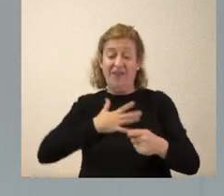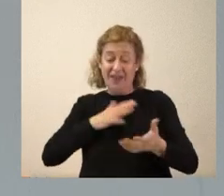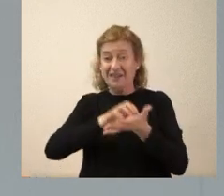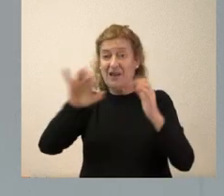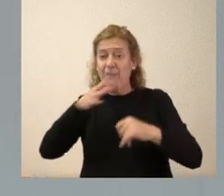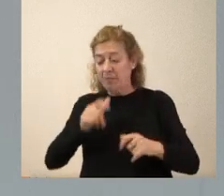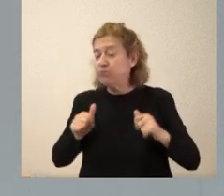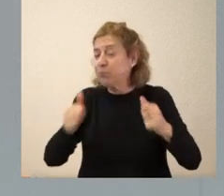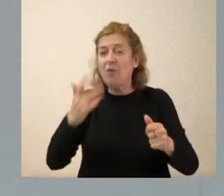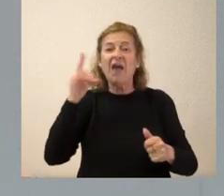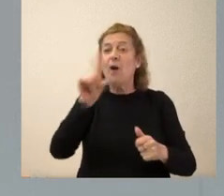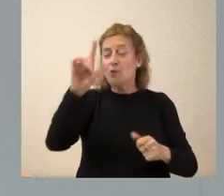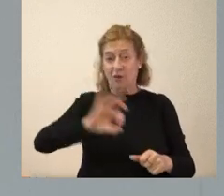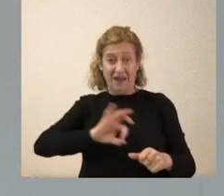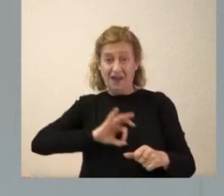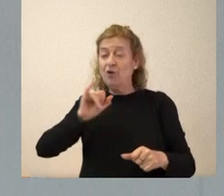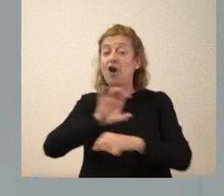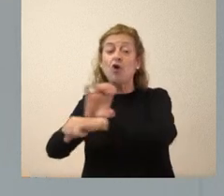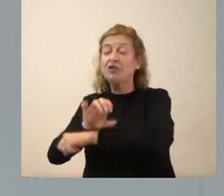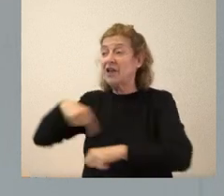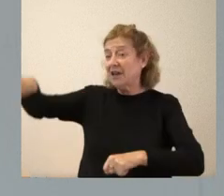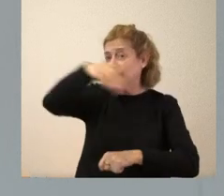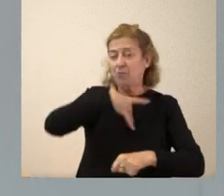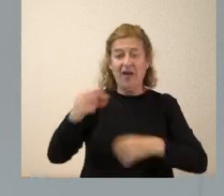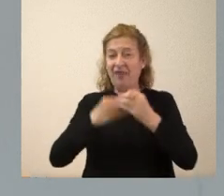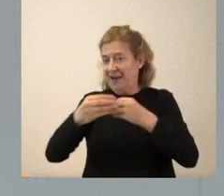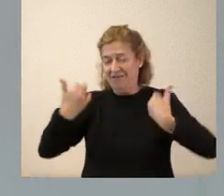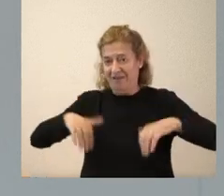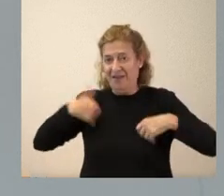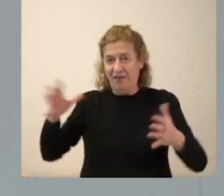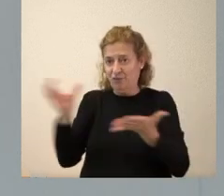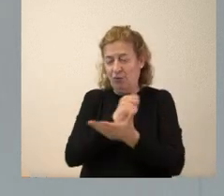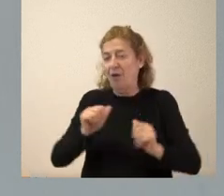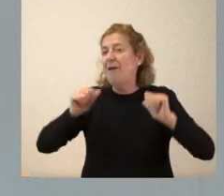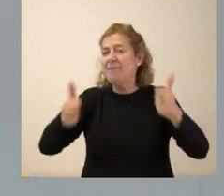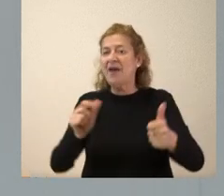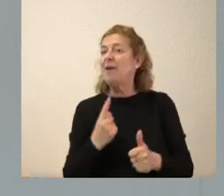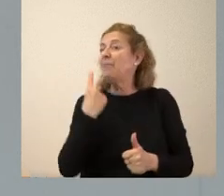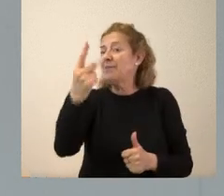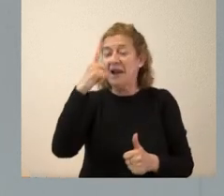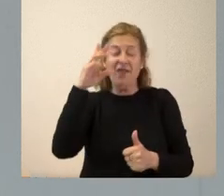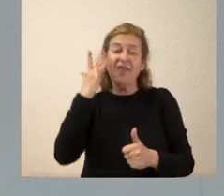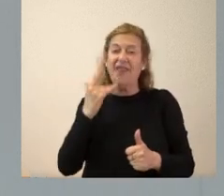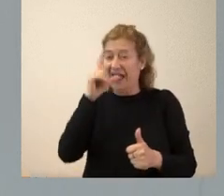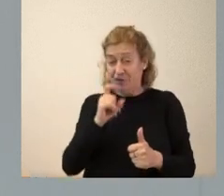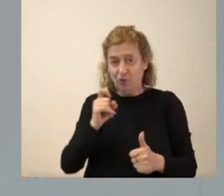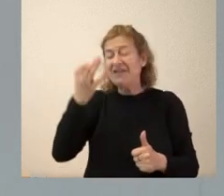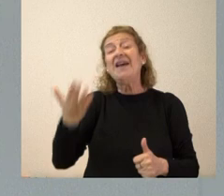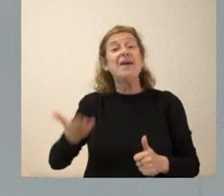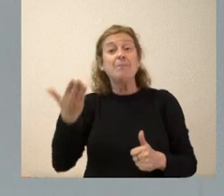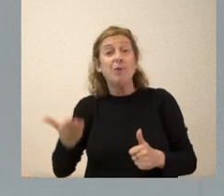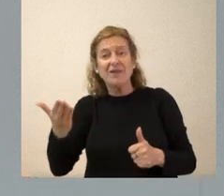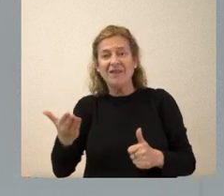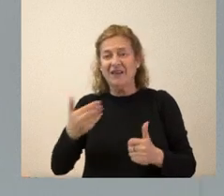día 1 de enero y para que las consejerías puedan ya comenzar la ejecución presupuestaria desde el primer día del año es muy importante que tengamos